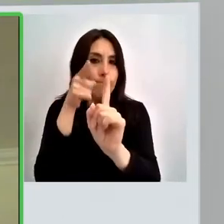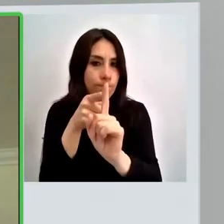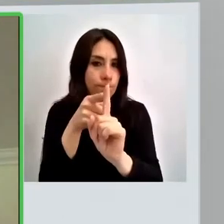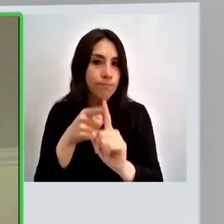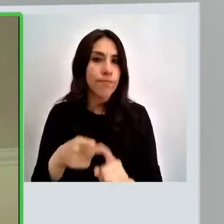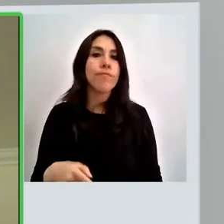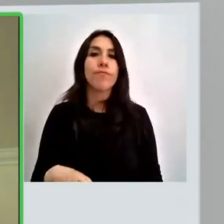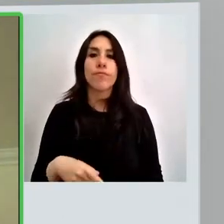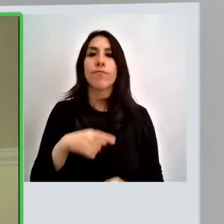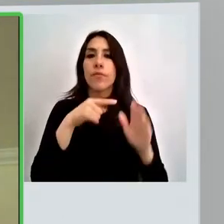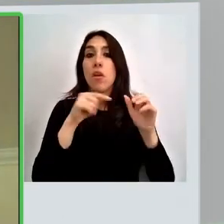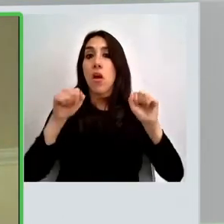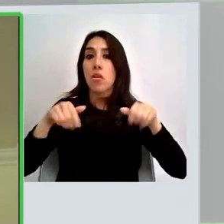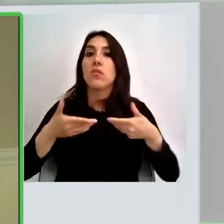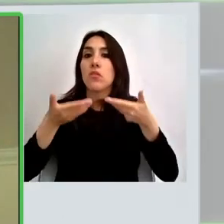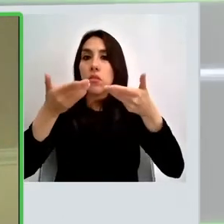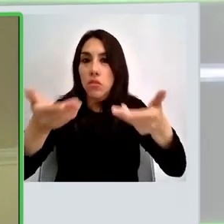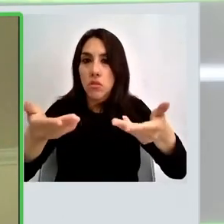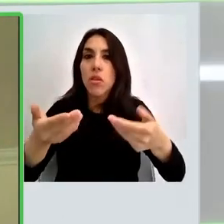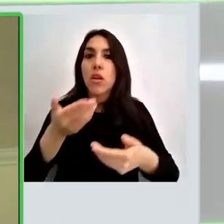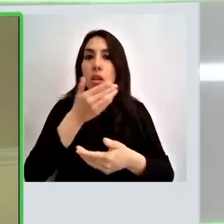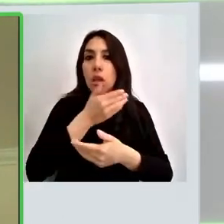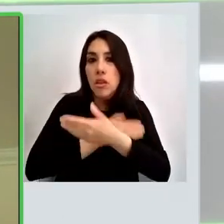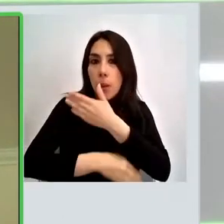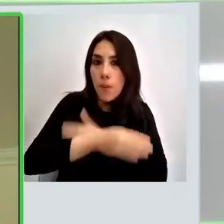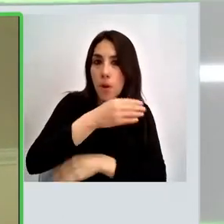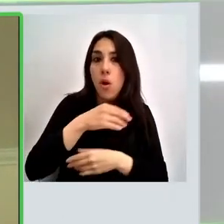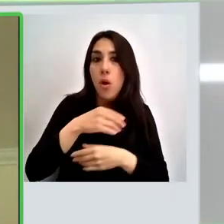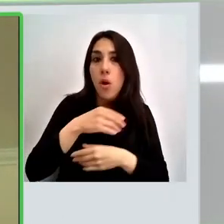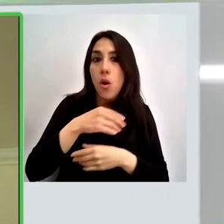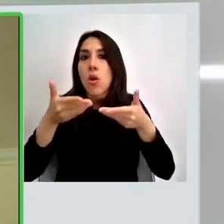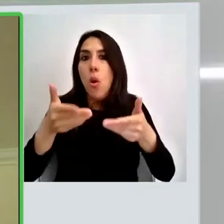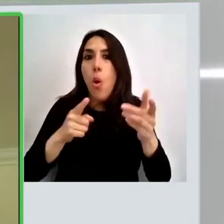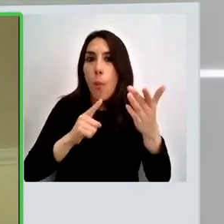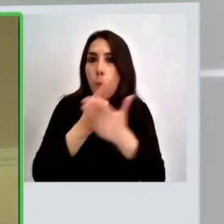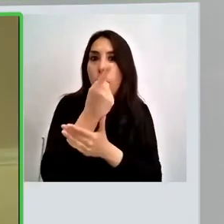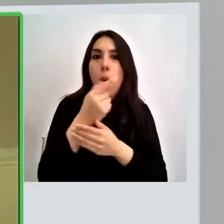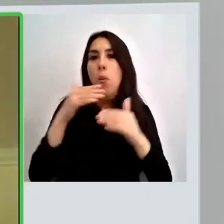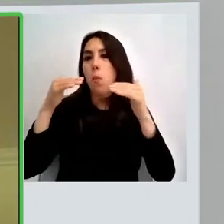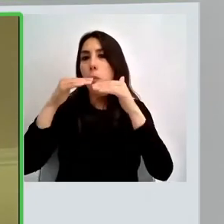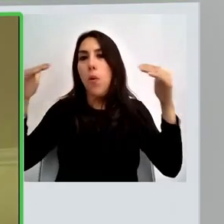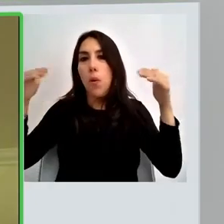todos independencia autosuficiencia económica